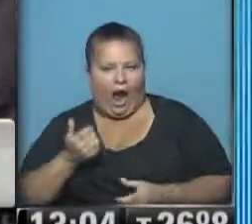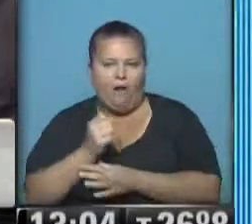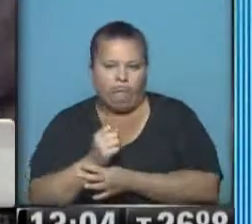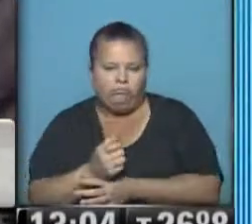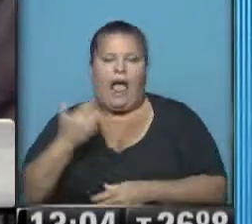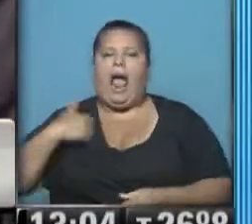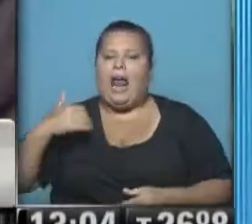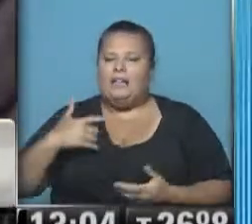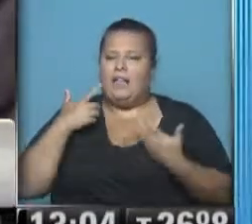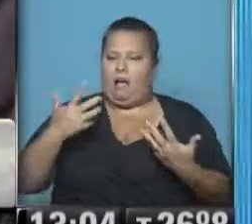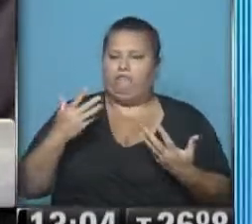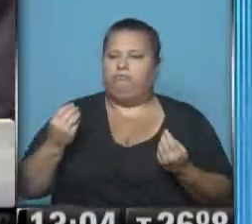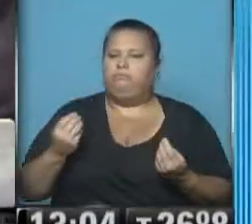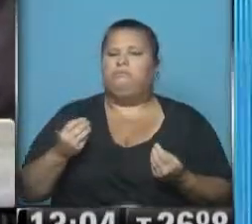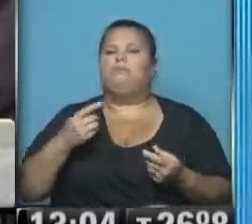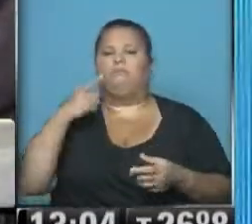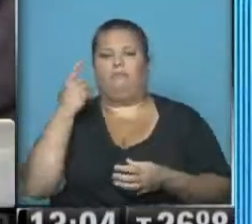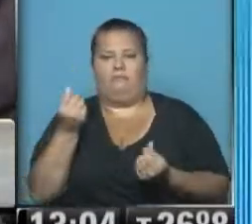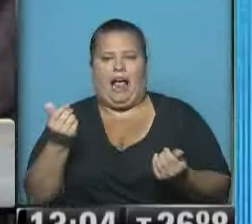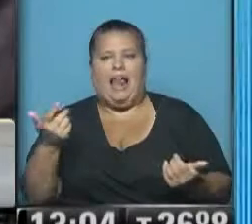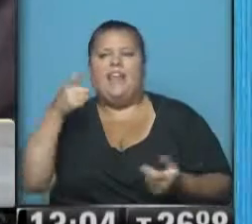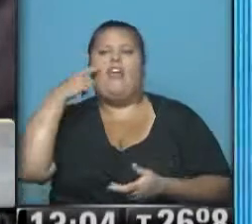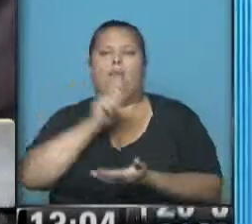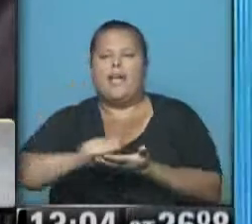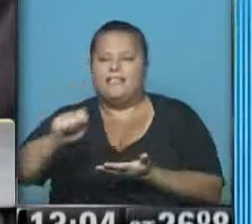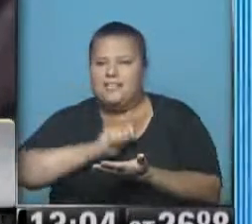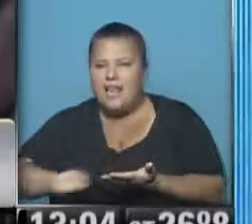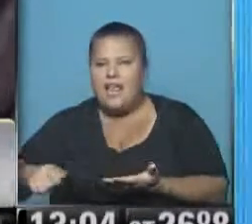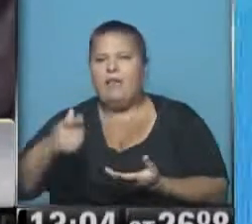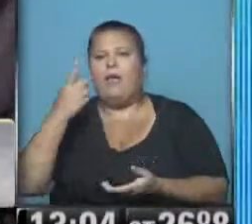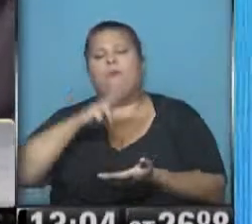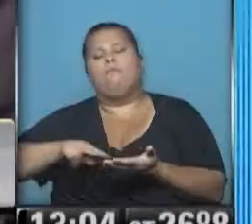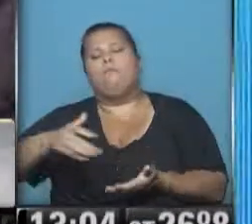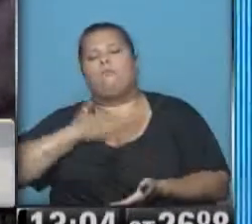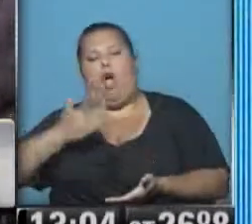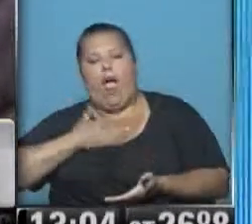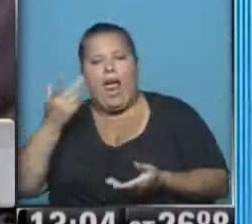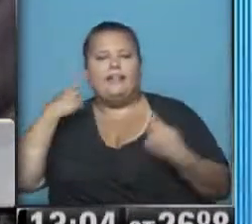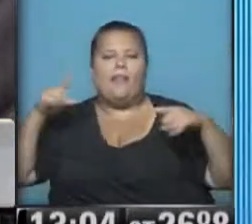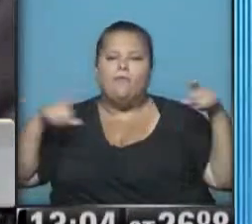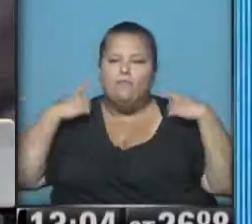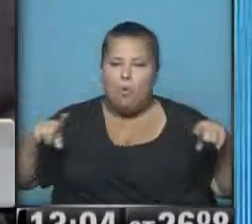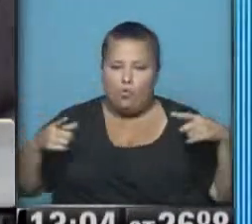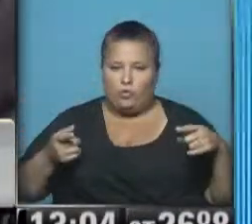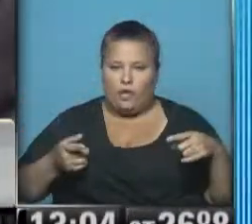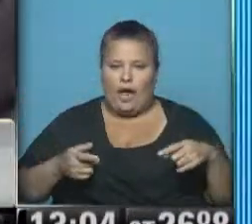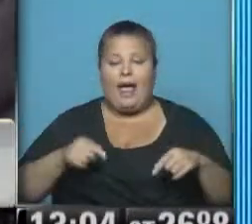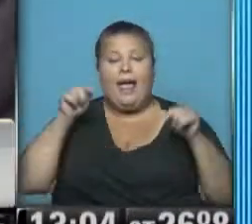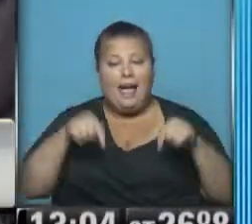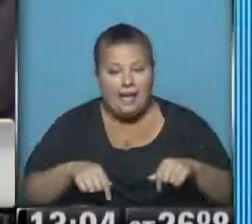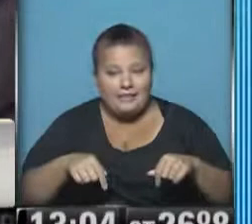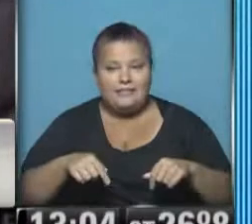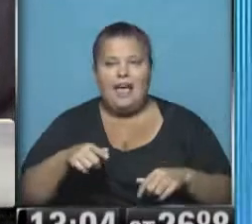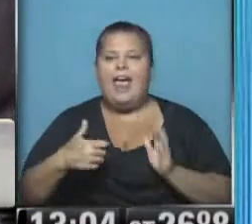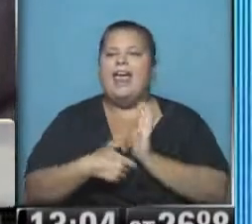La Argentina se destaca por la calidad de sus escritores, de sus poetas, de sus músicos. Esta es